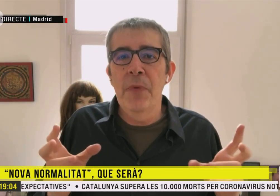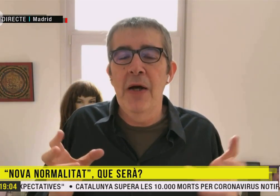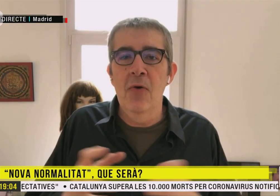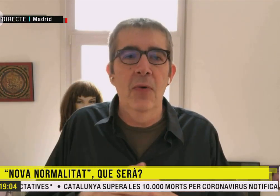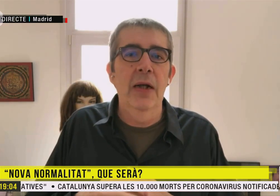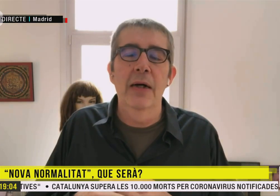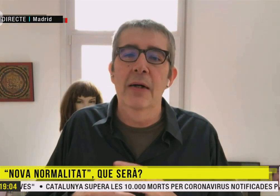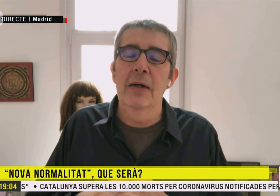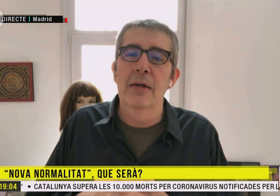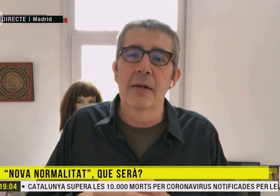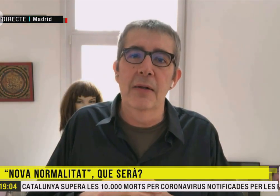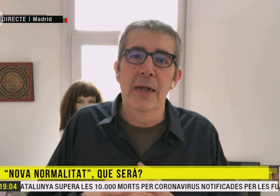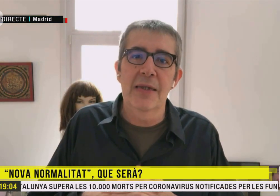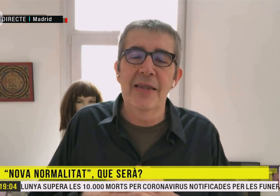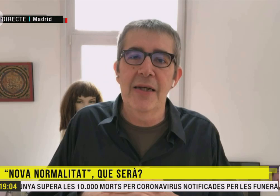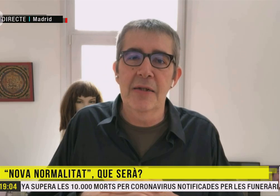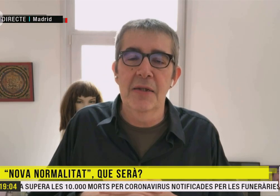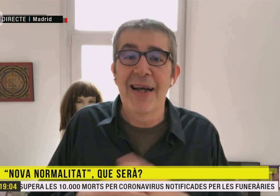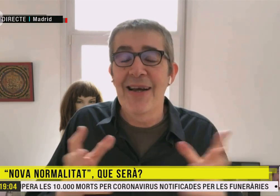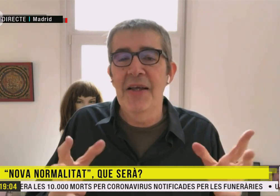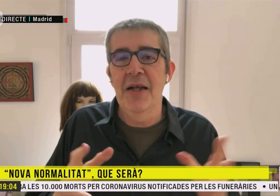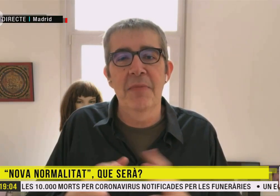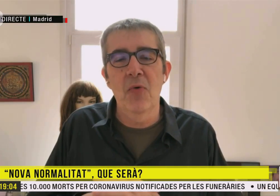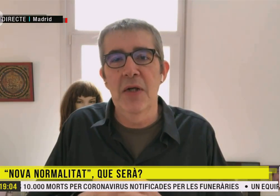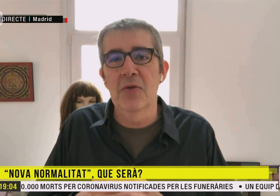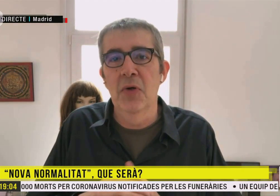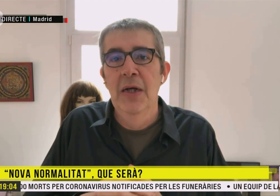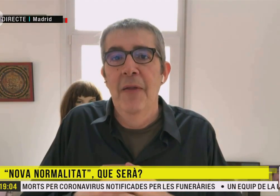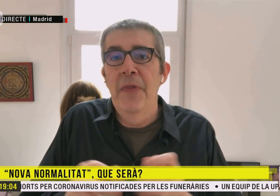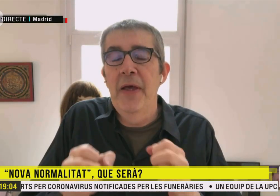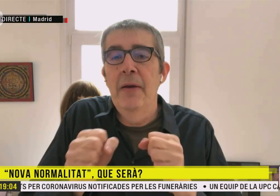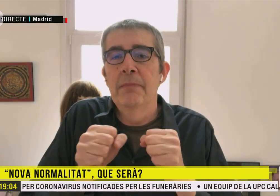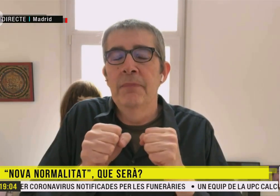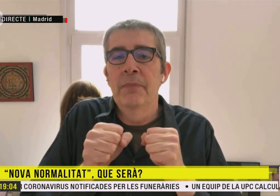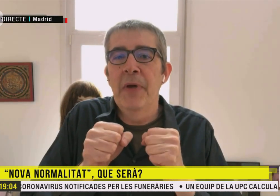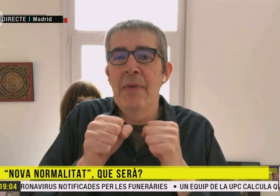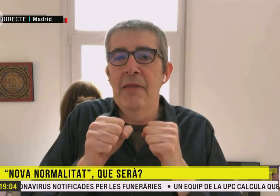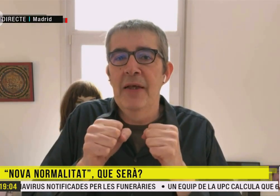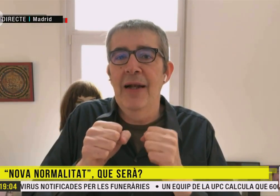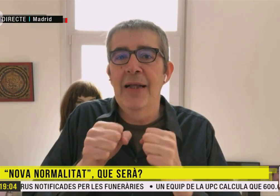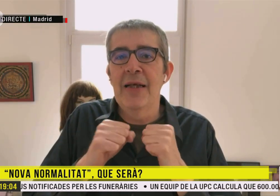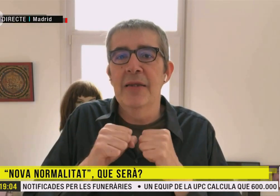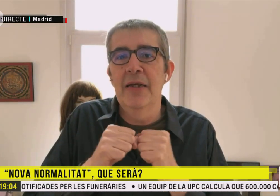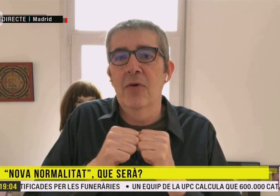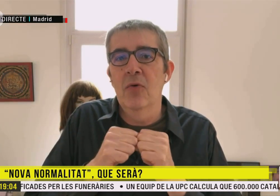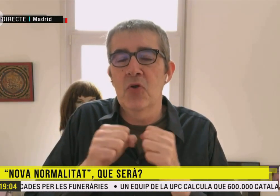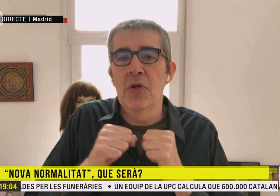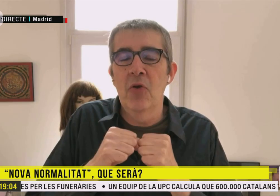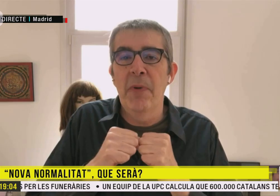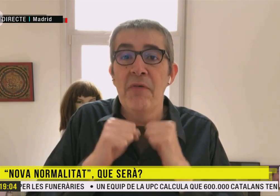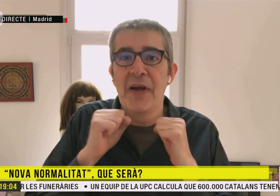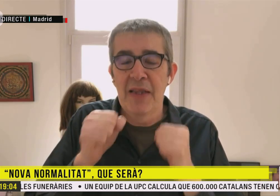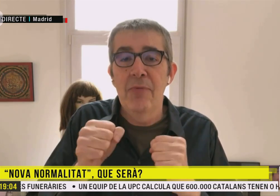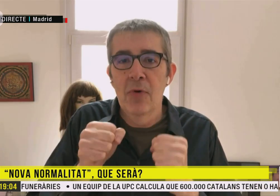ha copiado las tácticas de guerrilla, las de M. Juanes, ¿no? De permanecer latente o